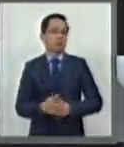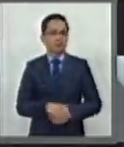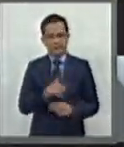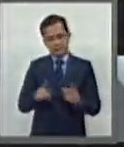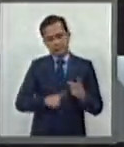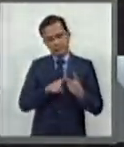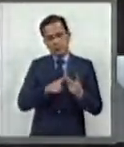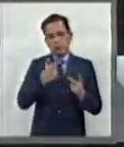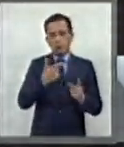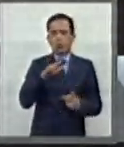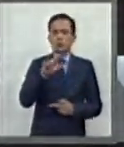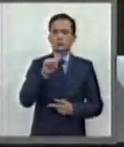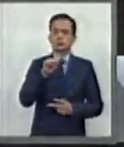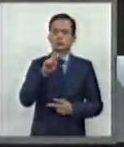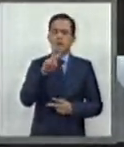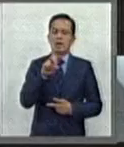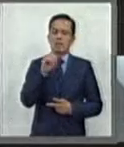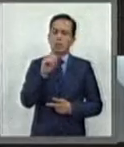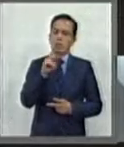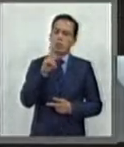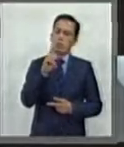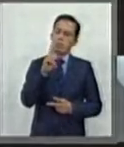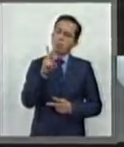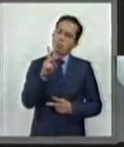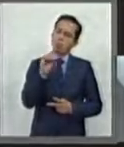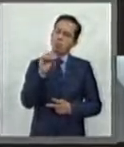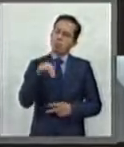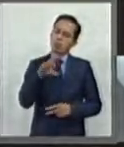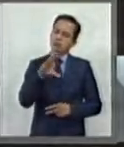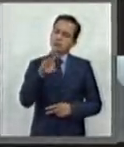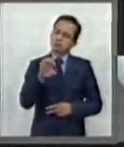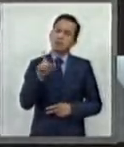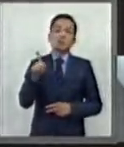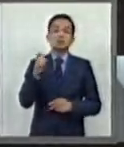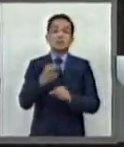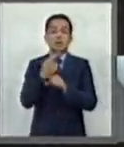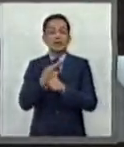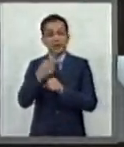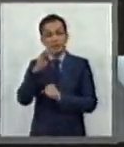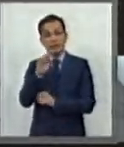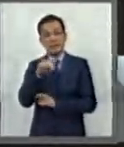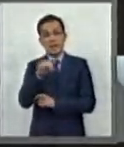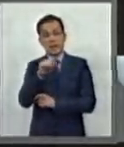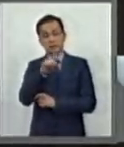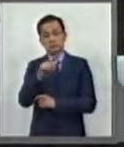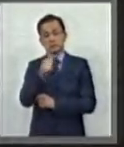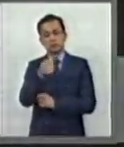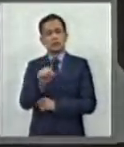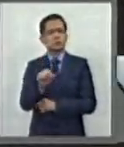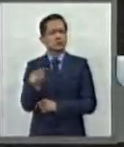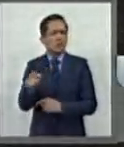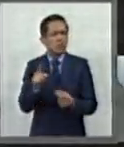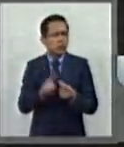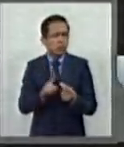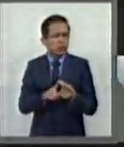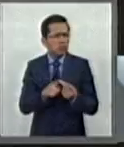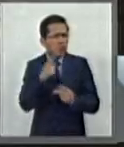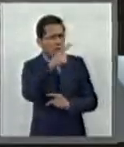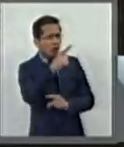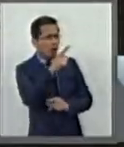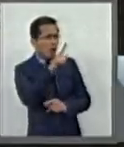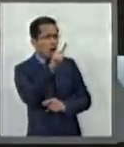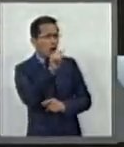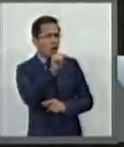Gustavo Ponce, secretario de Finanzas, que estaba en un casino en Las